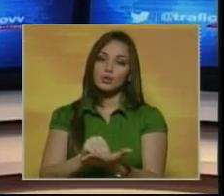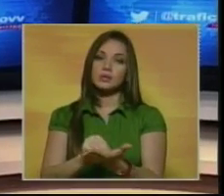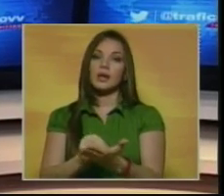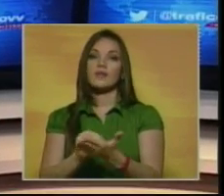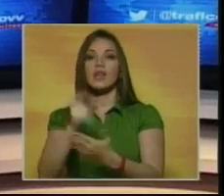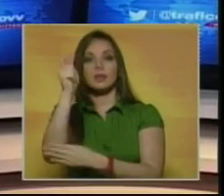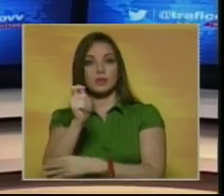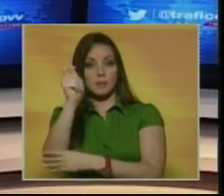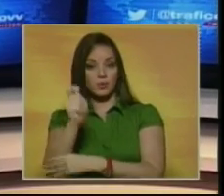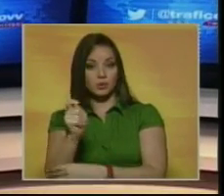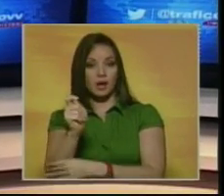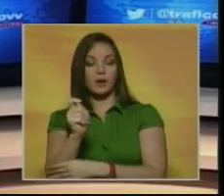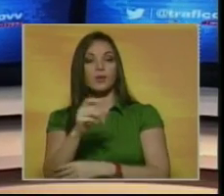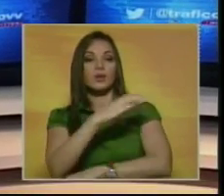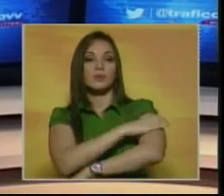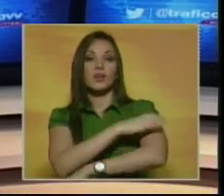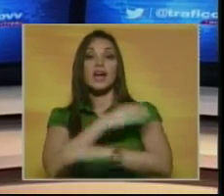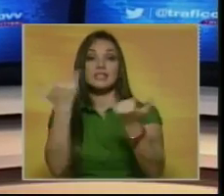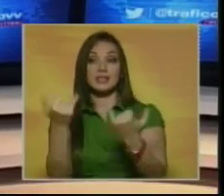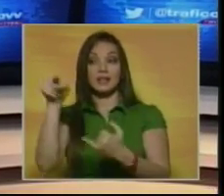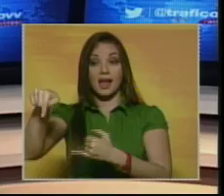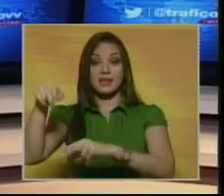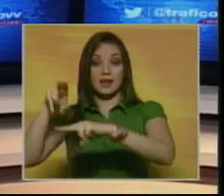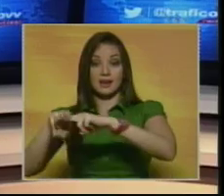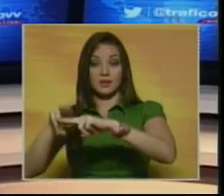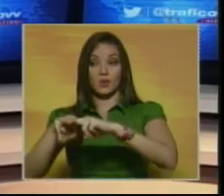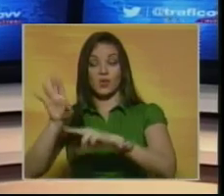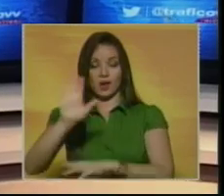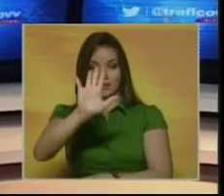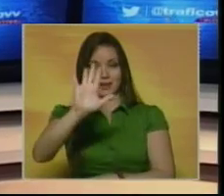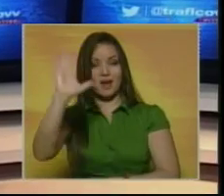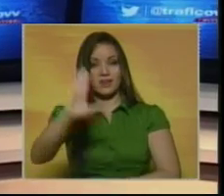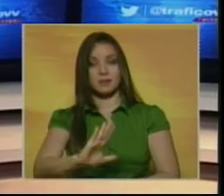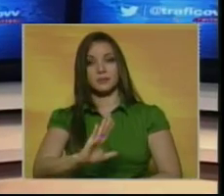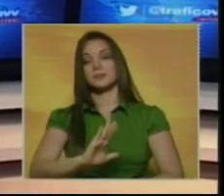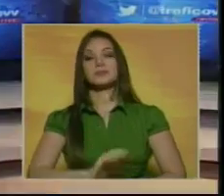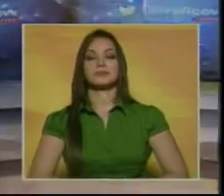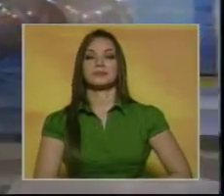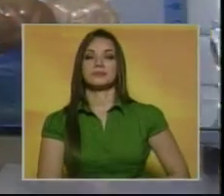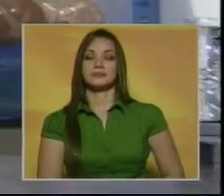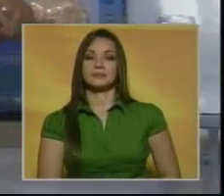en representación de la Unidad. Ya está aquí en el estudio con nosotros. Los esperamos al regreso.